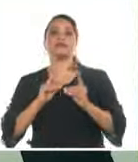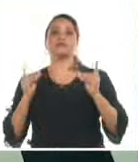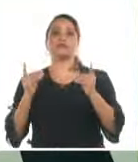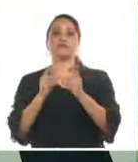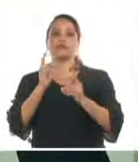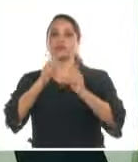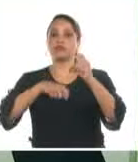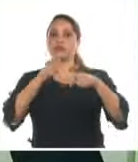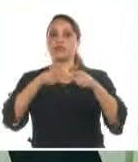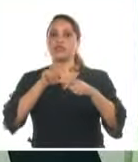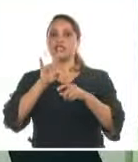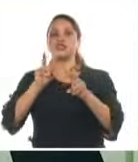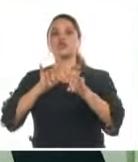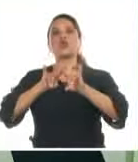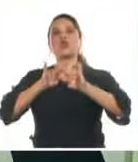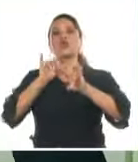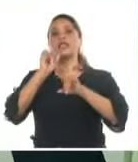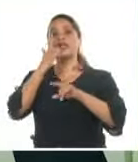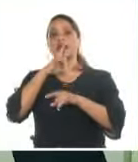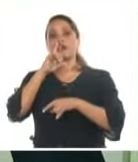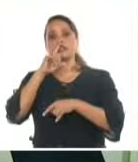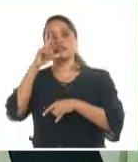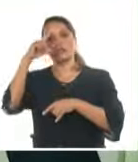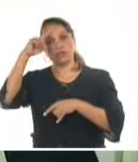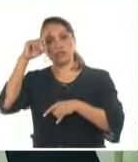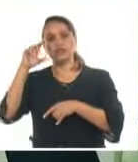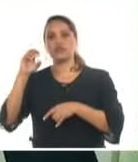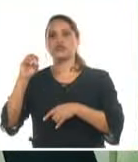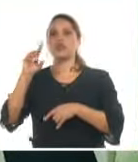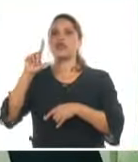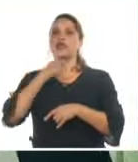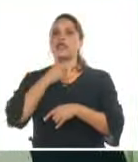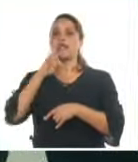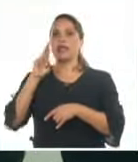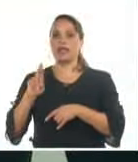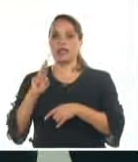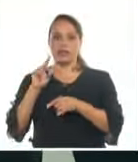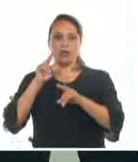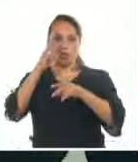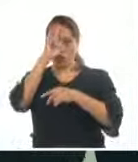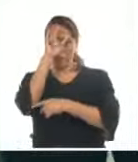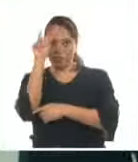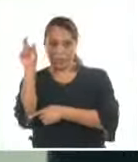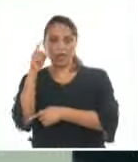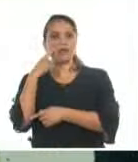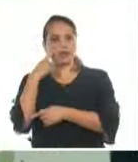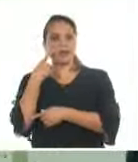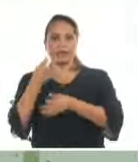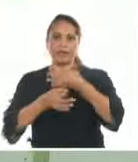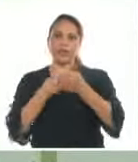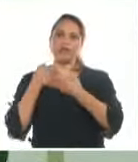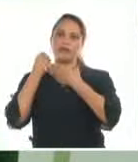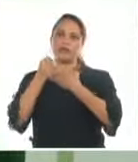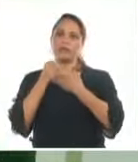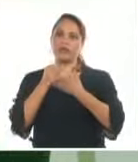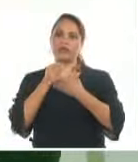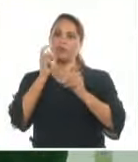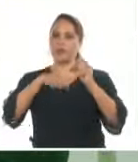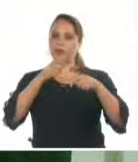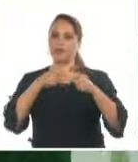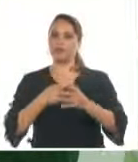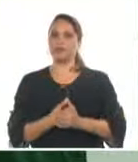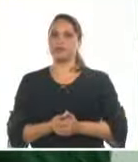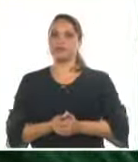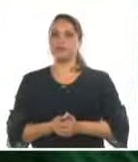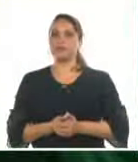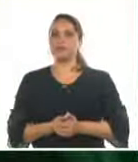Traumatología del William Soler, quien ha hecho muchísimo para que este tipo de entrenamiento se esté dando en Cuba. Doctora, háblenos de la experiencia